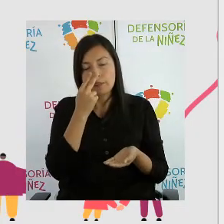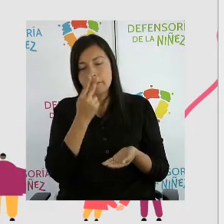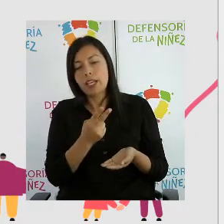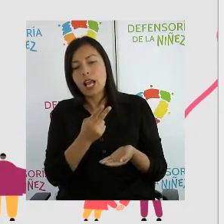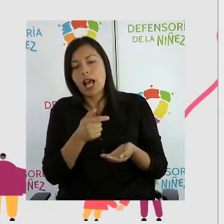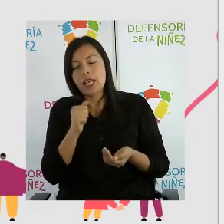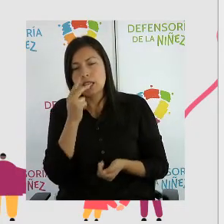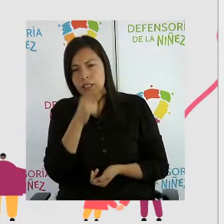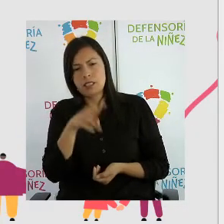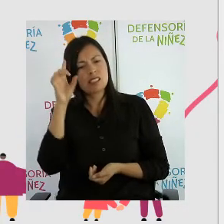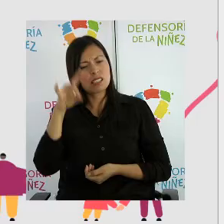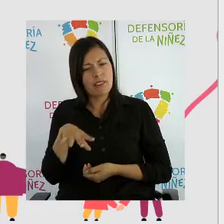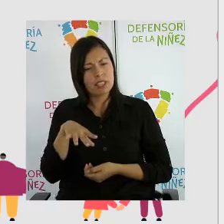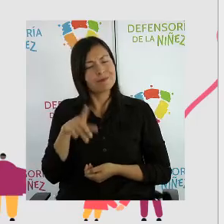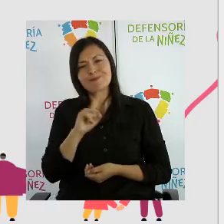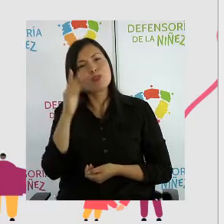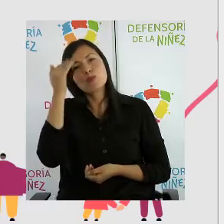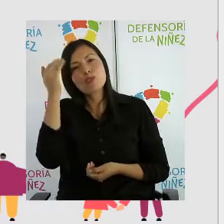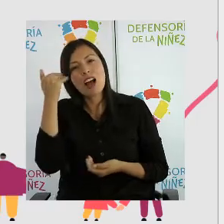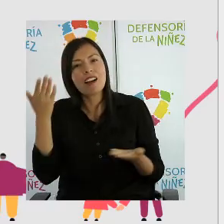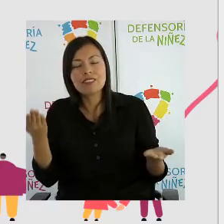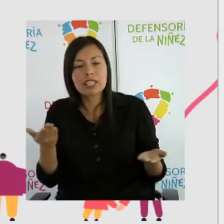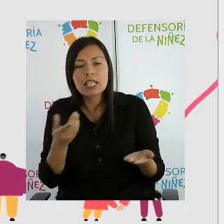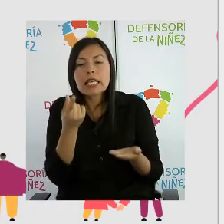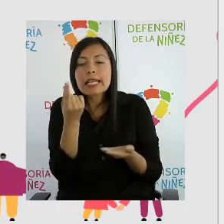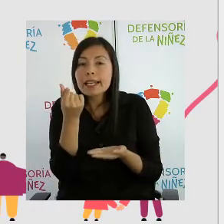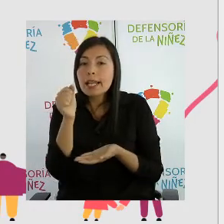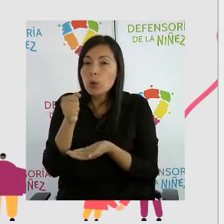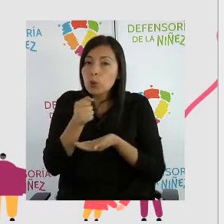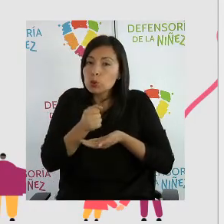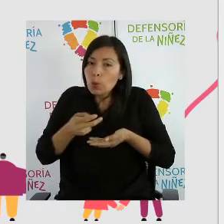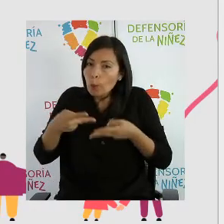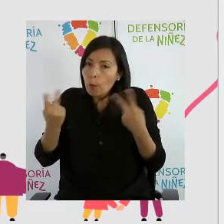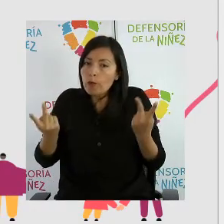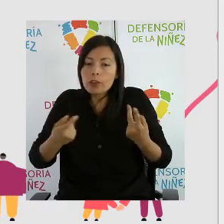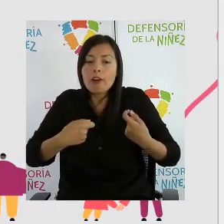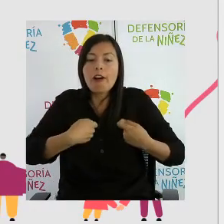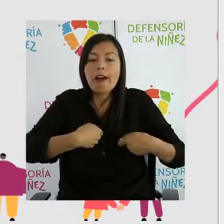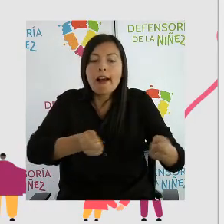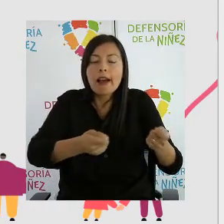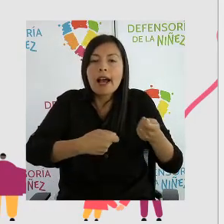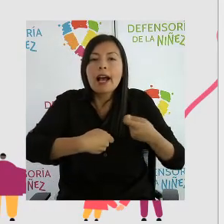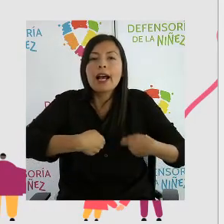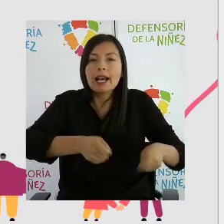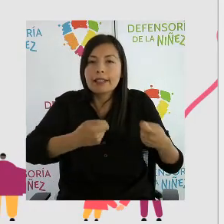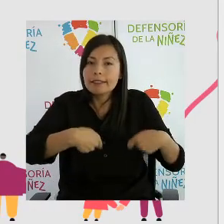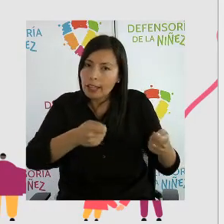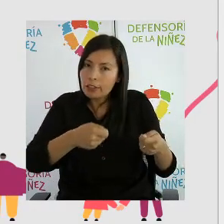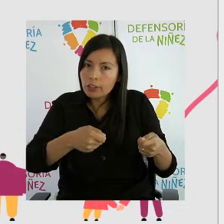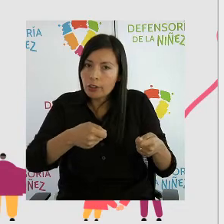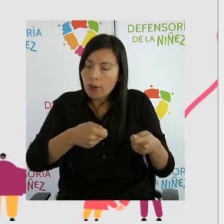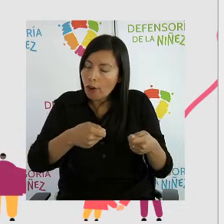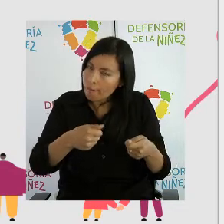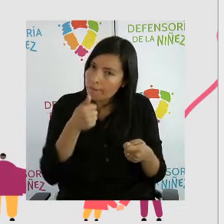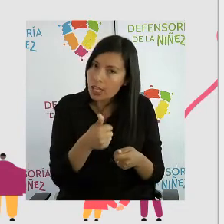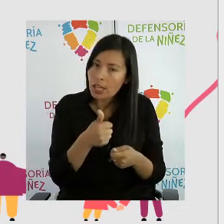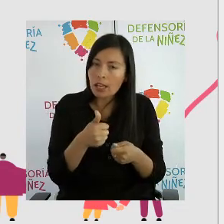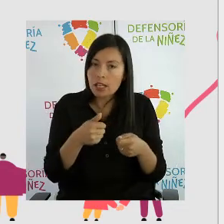no podemos saber es si el recurso público se está gastando adecuadamente para ser eficiente y